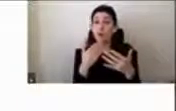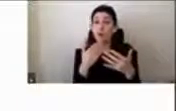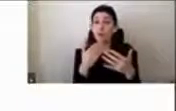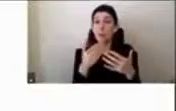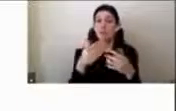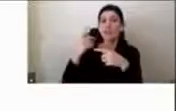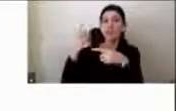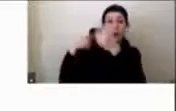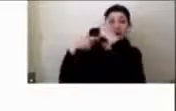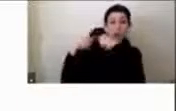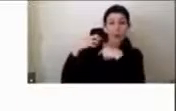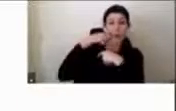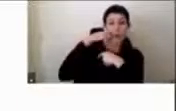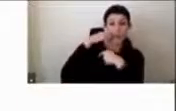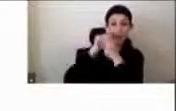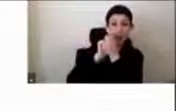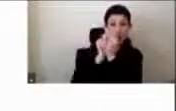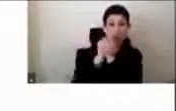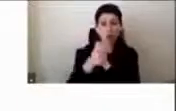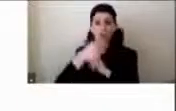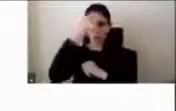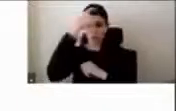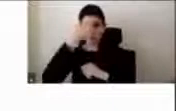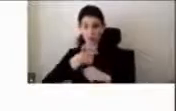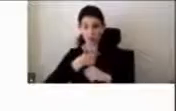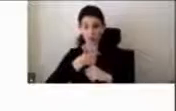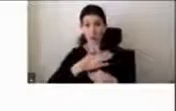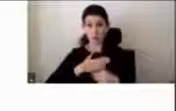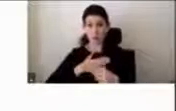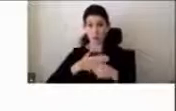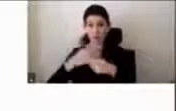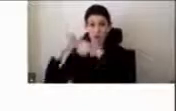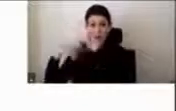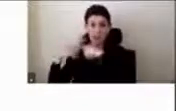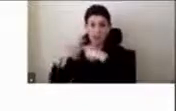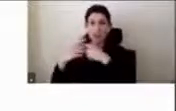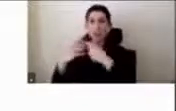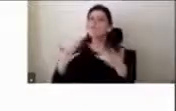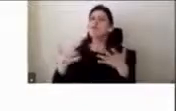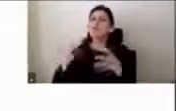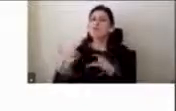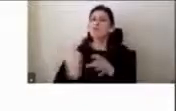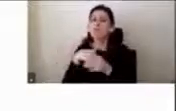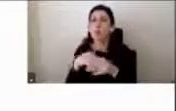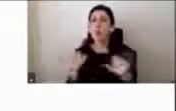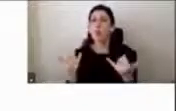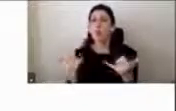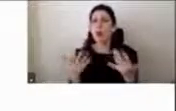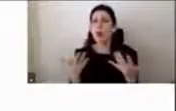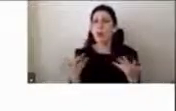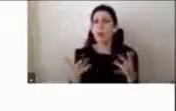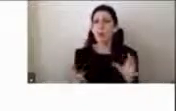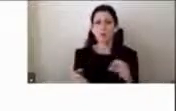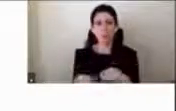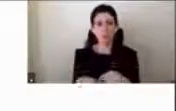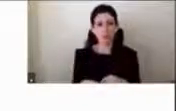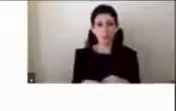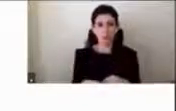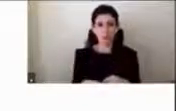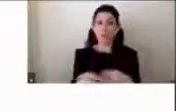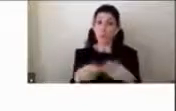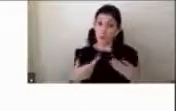ontogenético. Entonces, con eso, damos paso al segundo punto de la presentación relacionada a la evolución y el